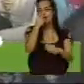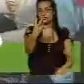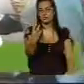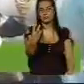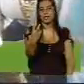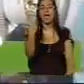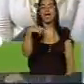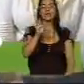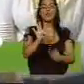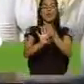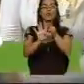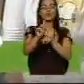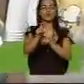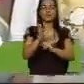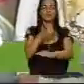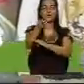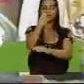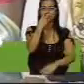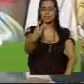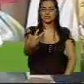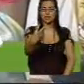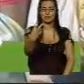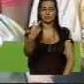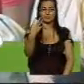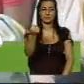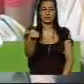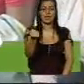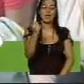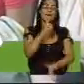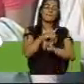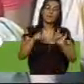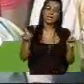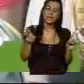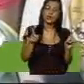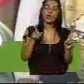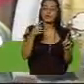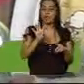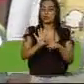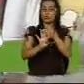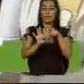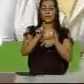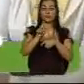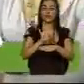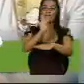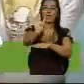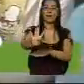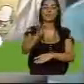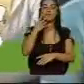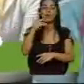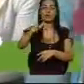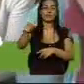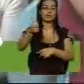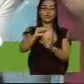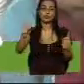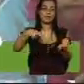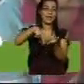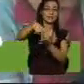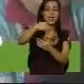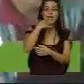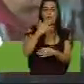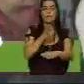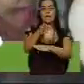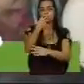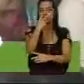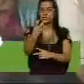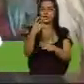los cuartetos. Pero también los cuartetos registran personas en las casas, personas que no se pueden movilizar a los puntos fijos. Finalmente, ministra